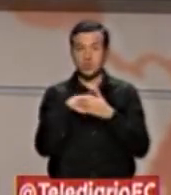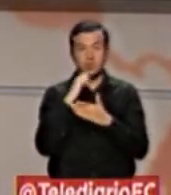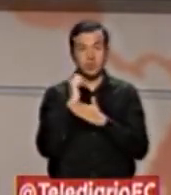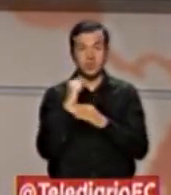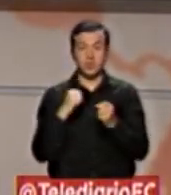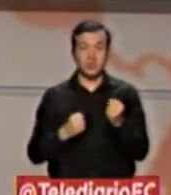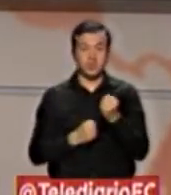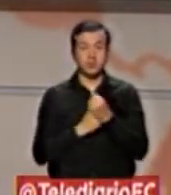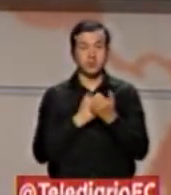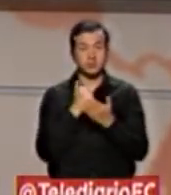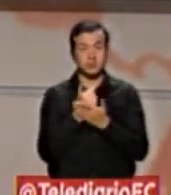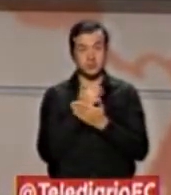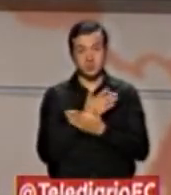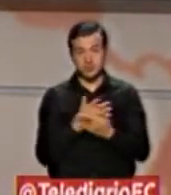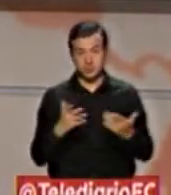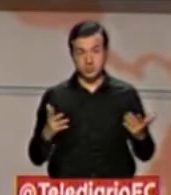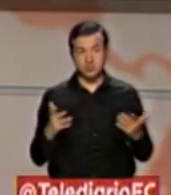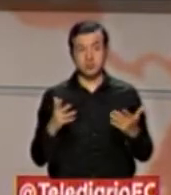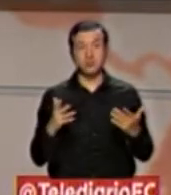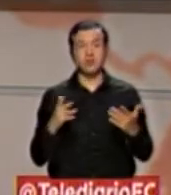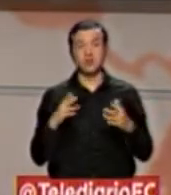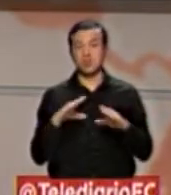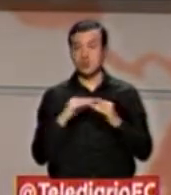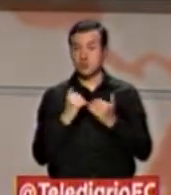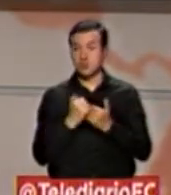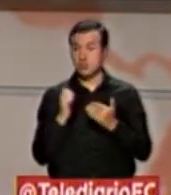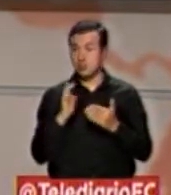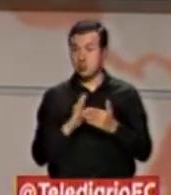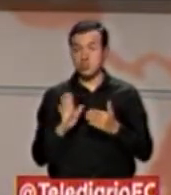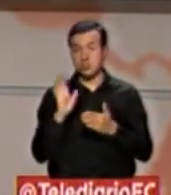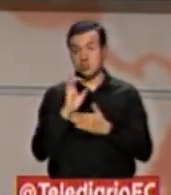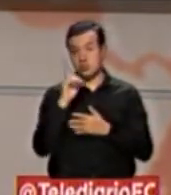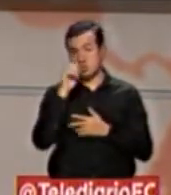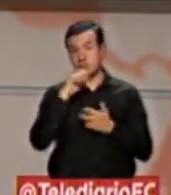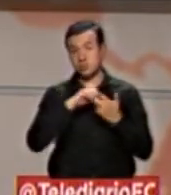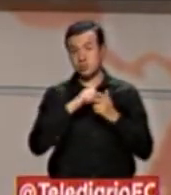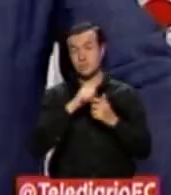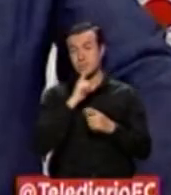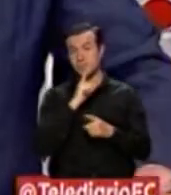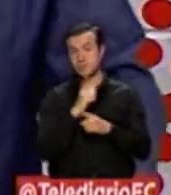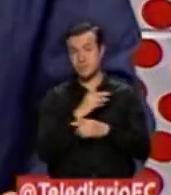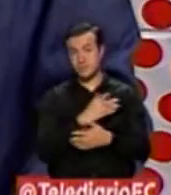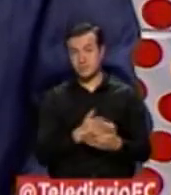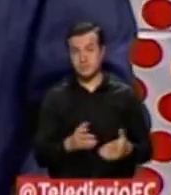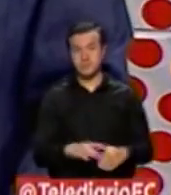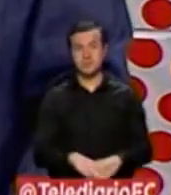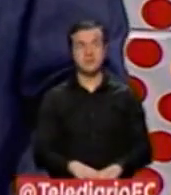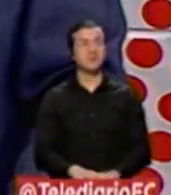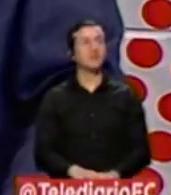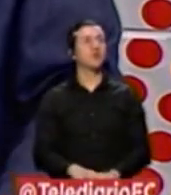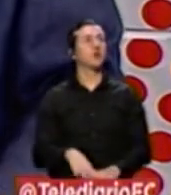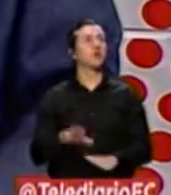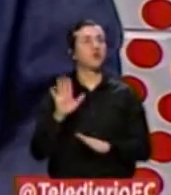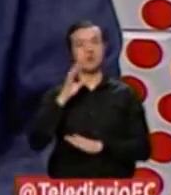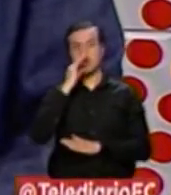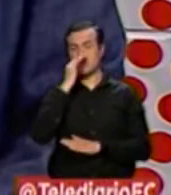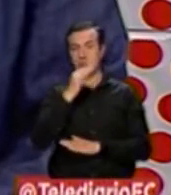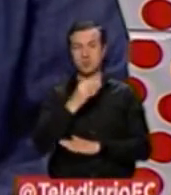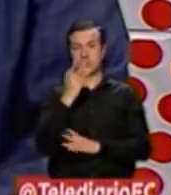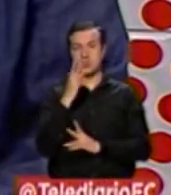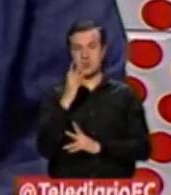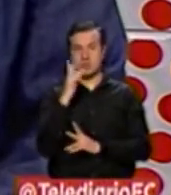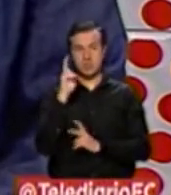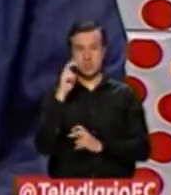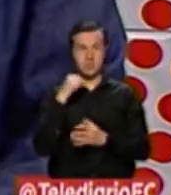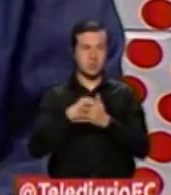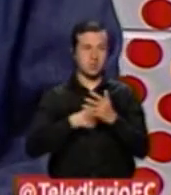arrimemos el hombro, porque las condiciones económicas del país son críticas y hay que mejorarlas. Parece haber un compromiso no cumplido en materia de lucha